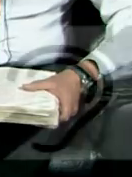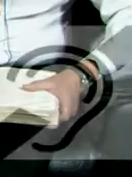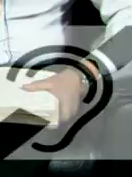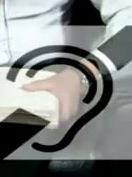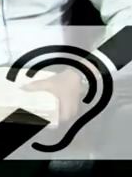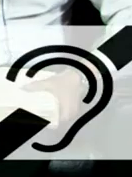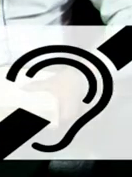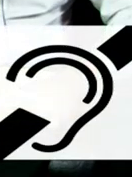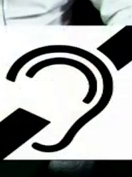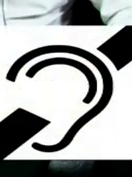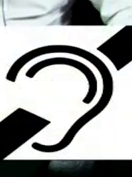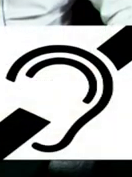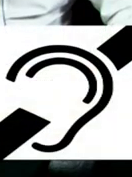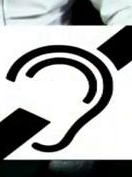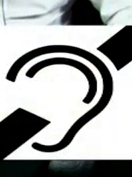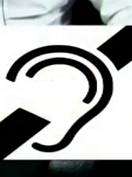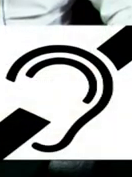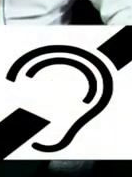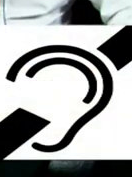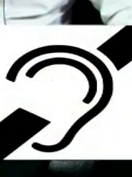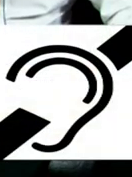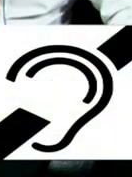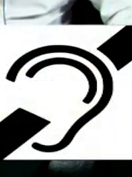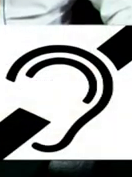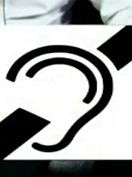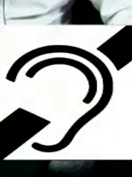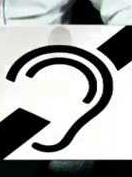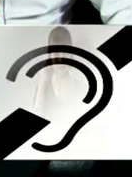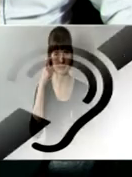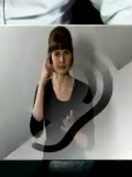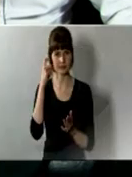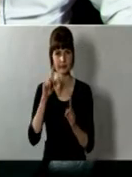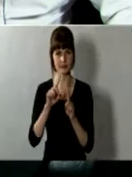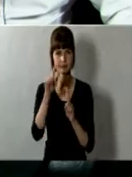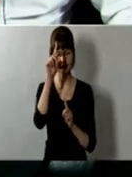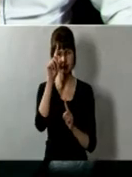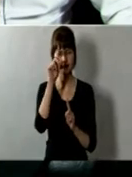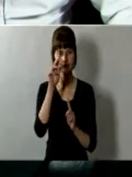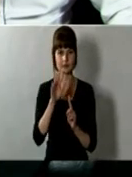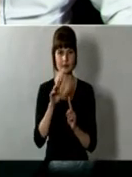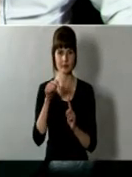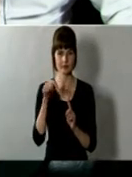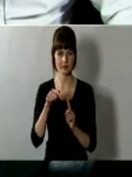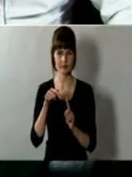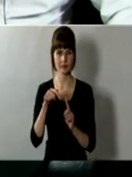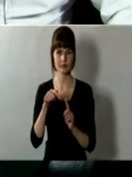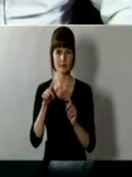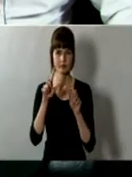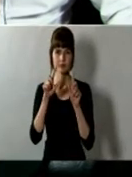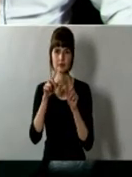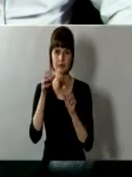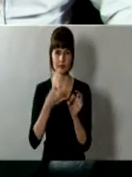Hola Estamos nuevamente Para poder aprender más De la palabra del Señor Y hoy vamos a ver Una temática Se titula